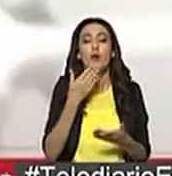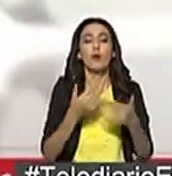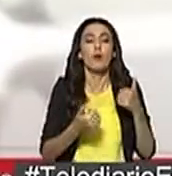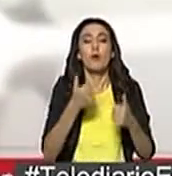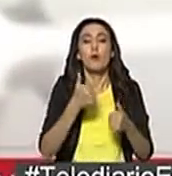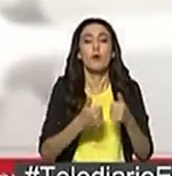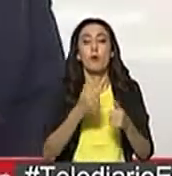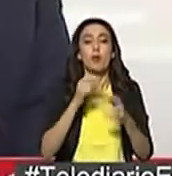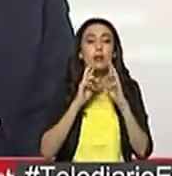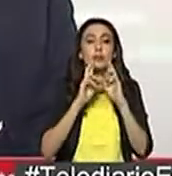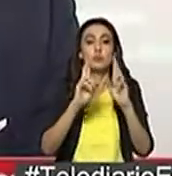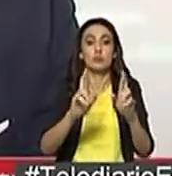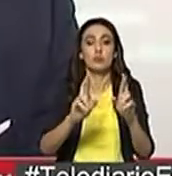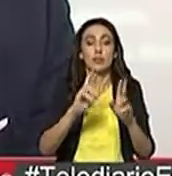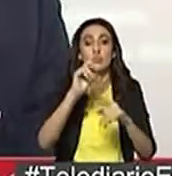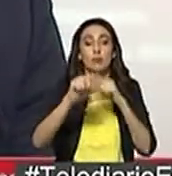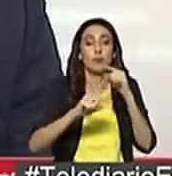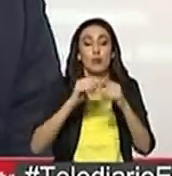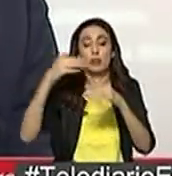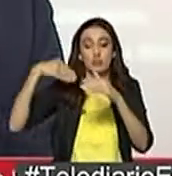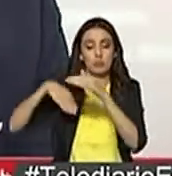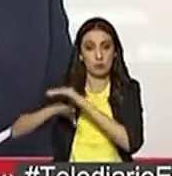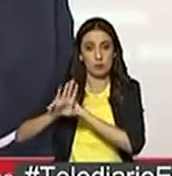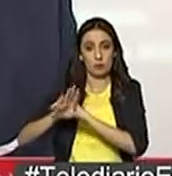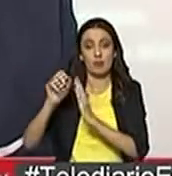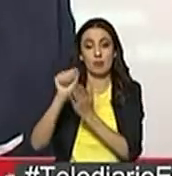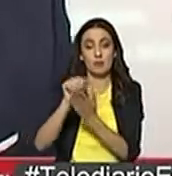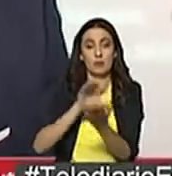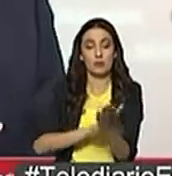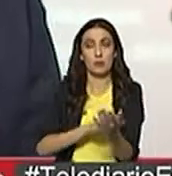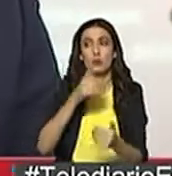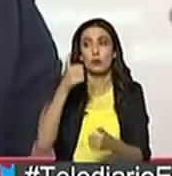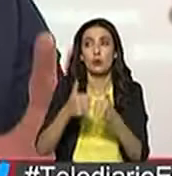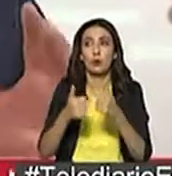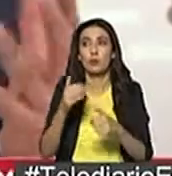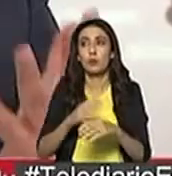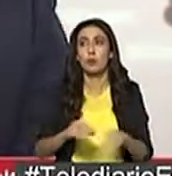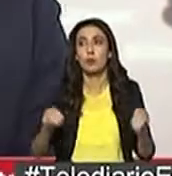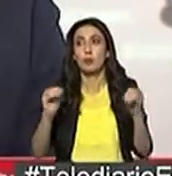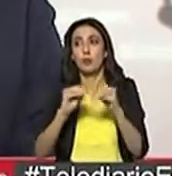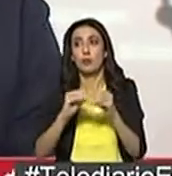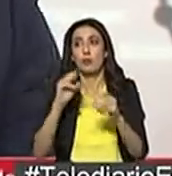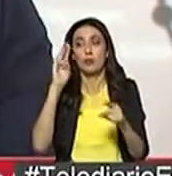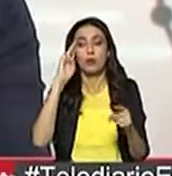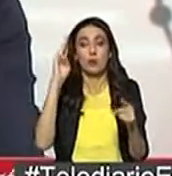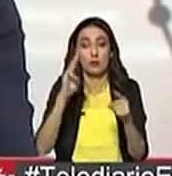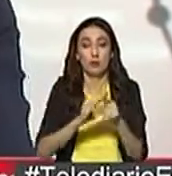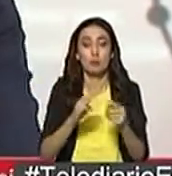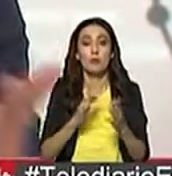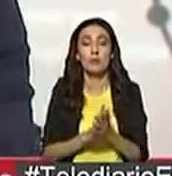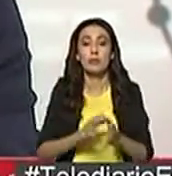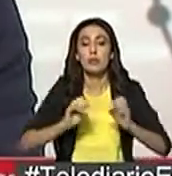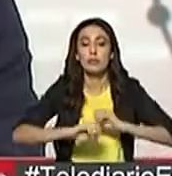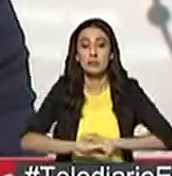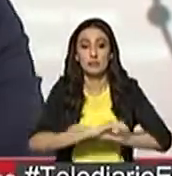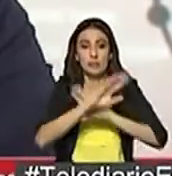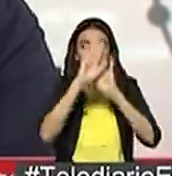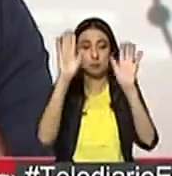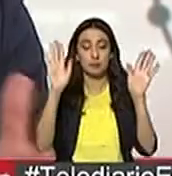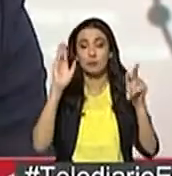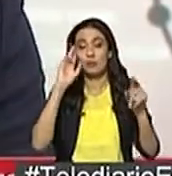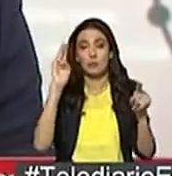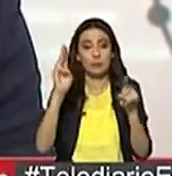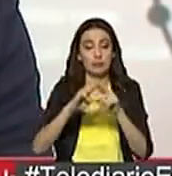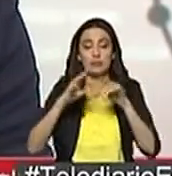proyecto de ley? Mire, yo creo que antes de las consecuencias, creo que detengamos un ratito para hacer el mensaje al país, porque el país necesita avanzar. El país